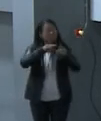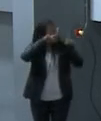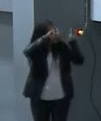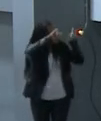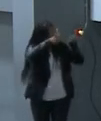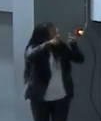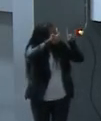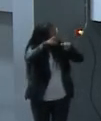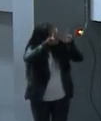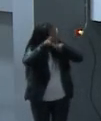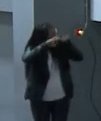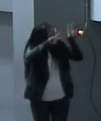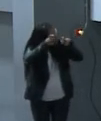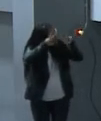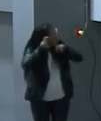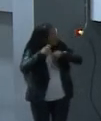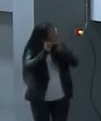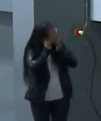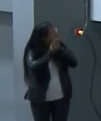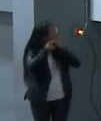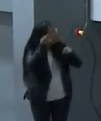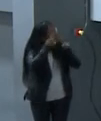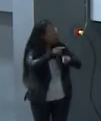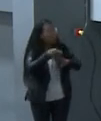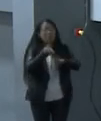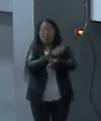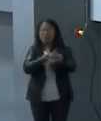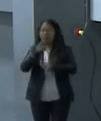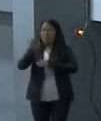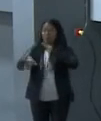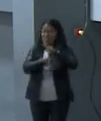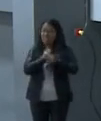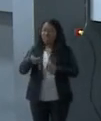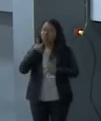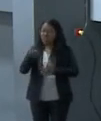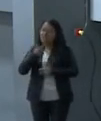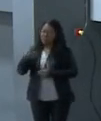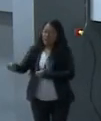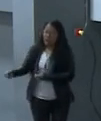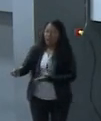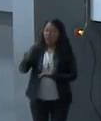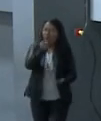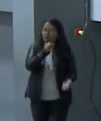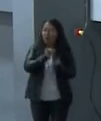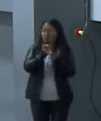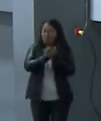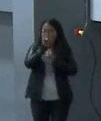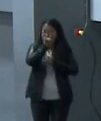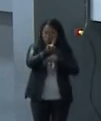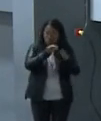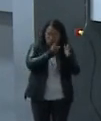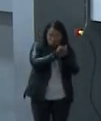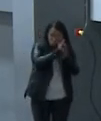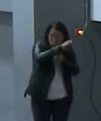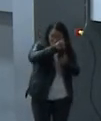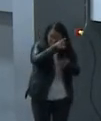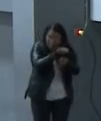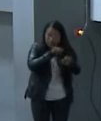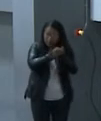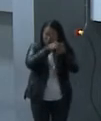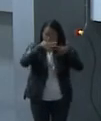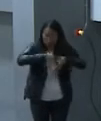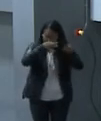comillas fue aparte de la orientación que quedó. Dice claramente el ministerio promoverá que las CIES oficiales tomen decisiones de